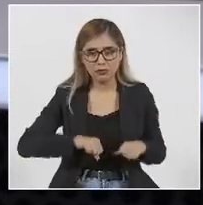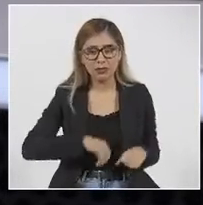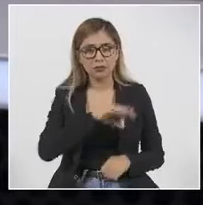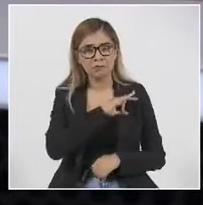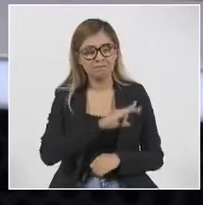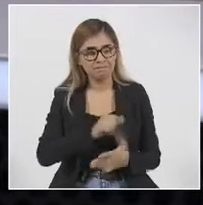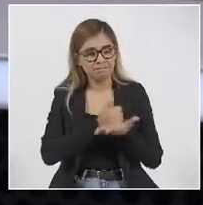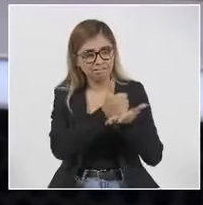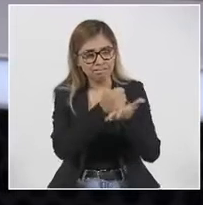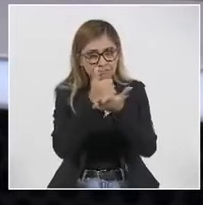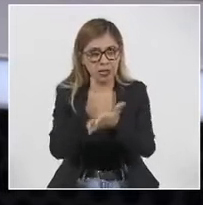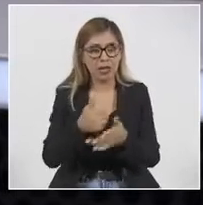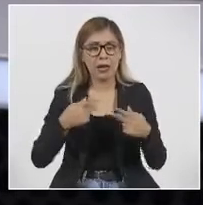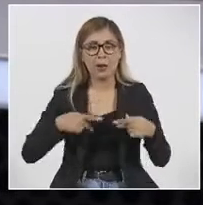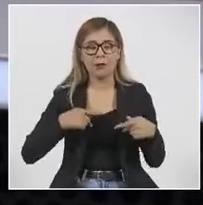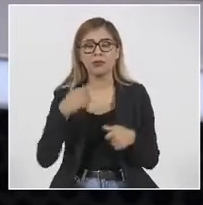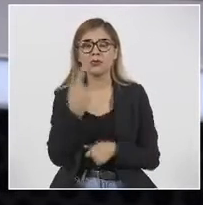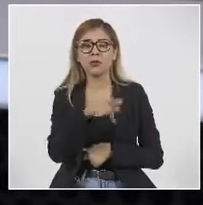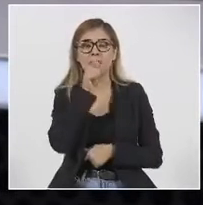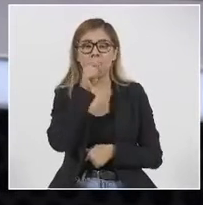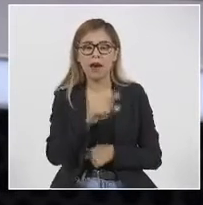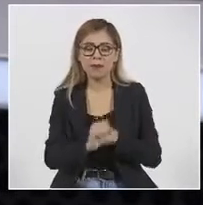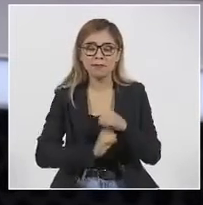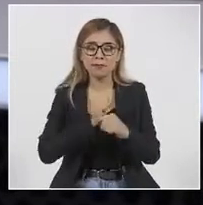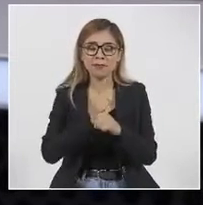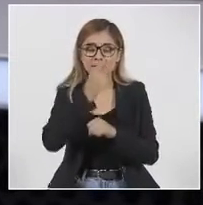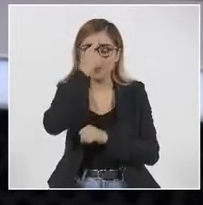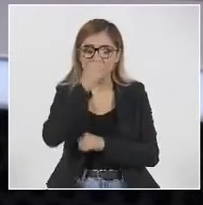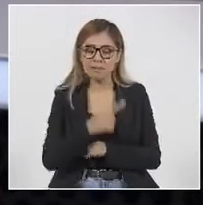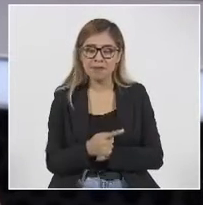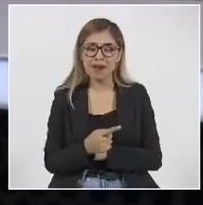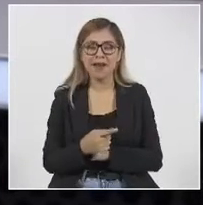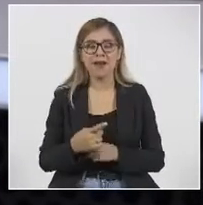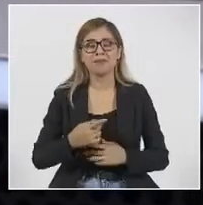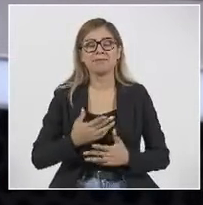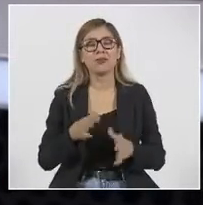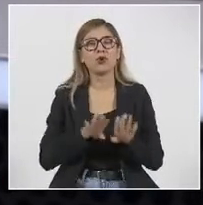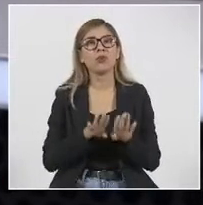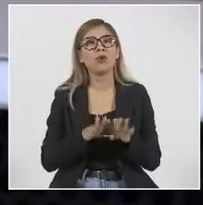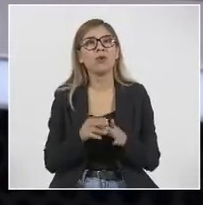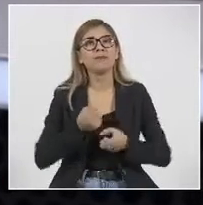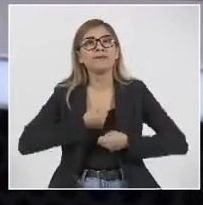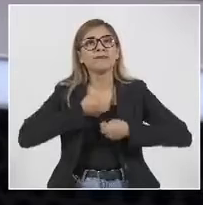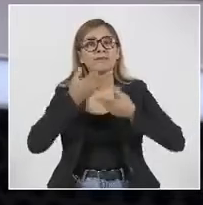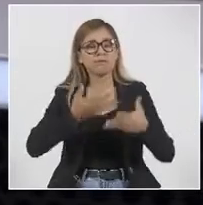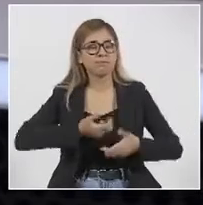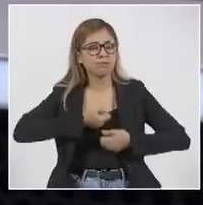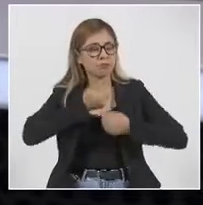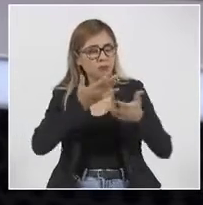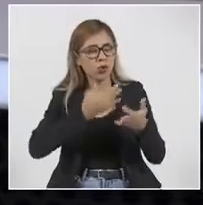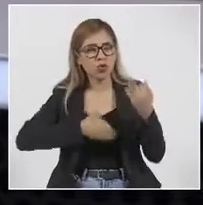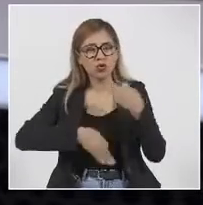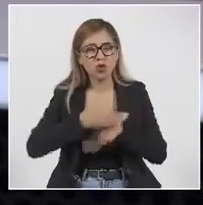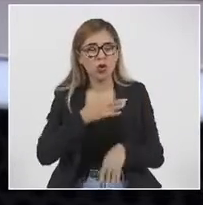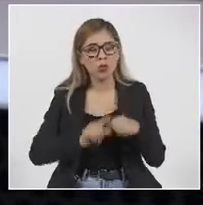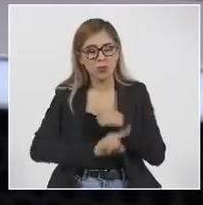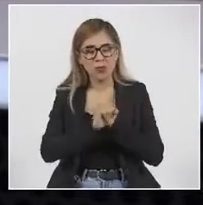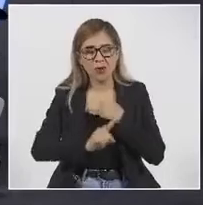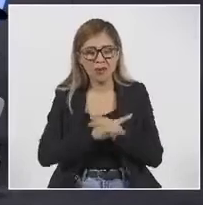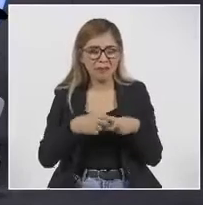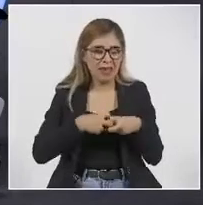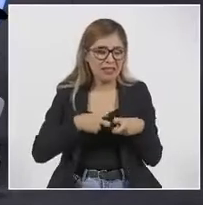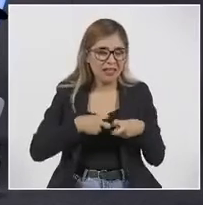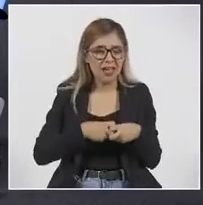a las y los jaliscienses alternativas, pues ahora sí que para liberarse de todos los factores que hemos tenido de ansiedad,